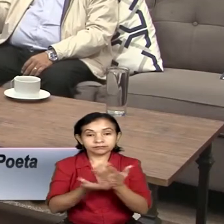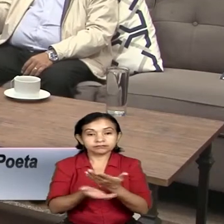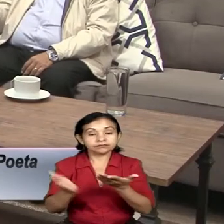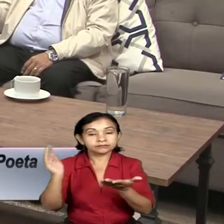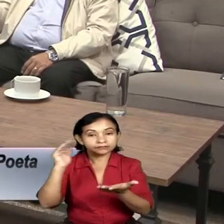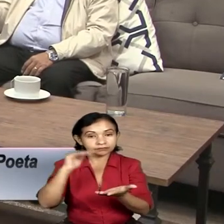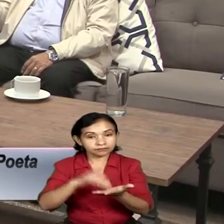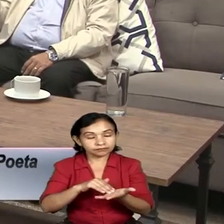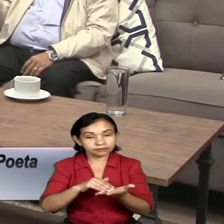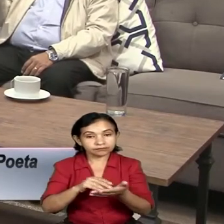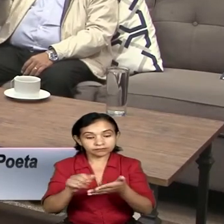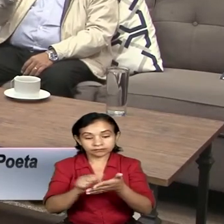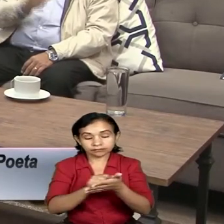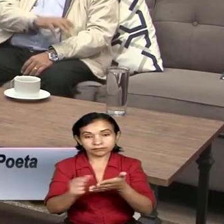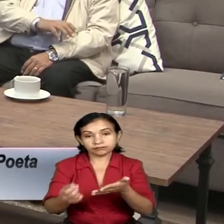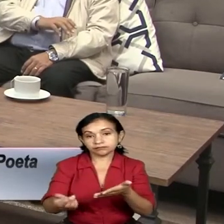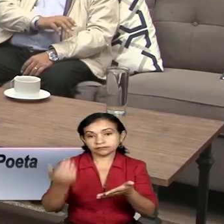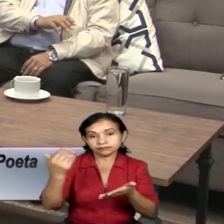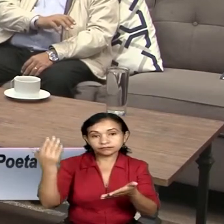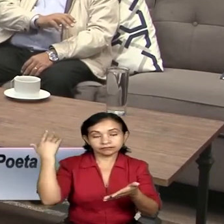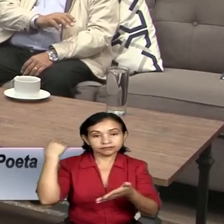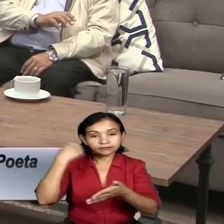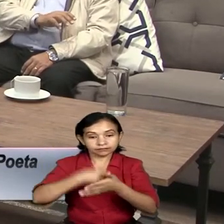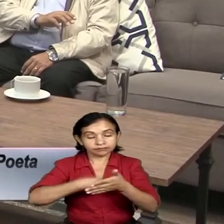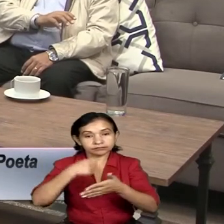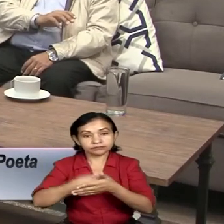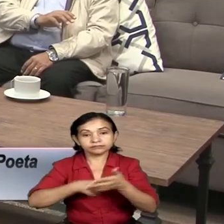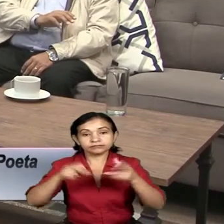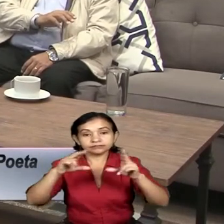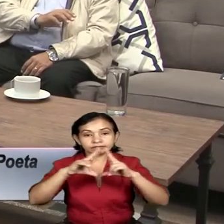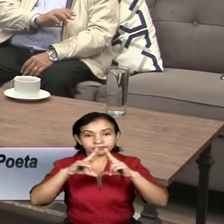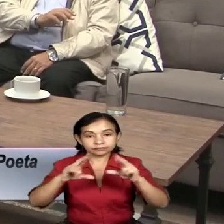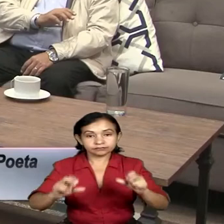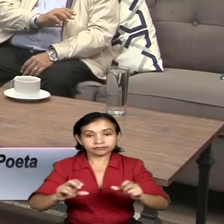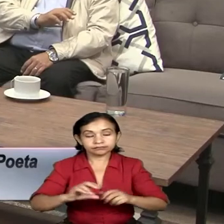borrar la historia de lucha de Nicaragua.